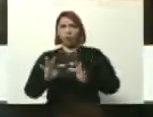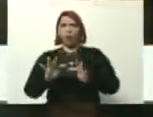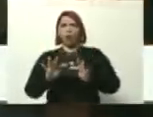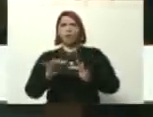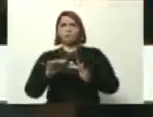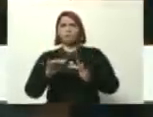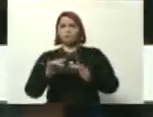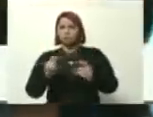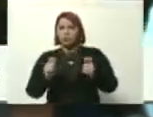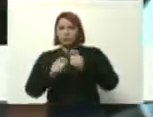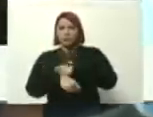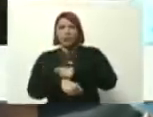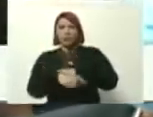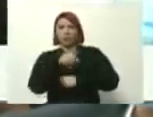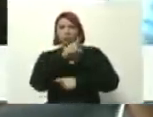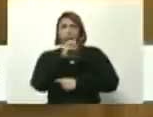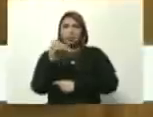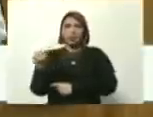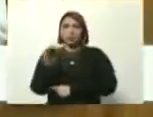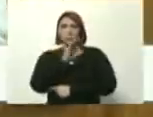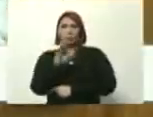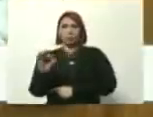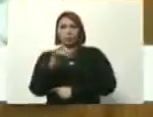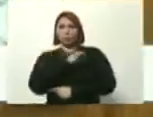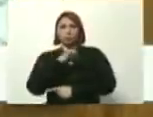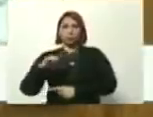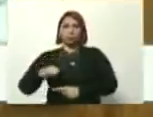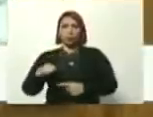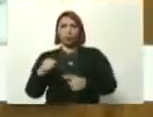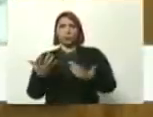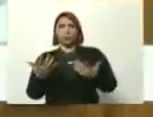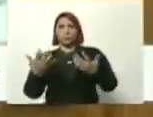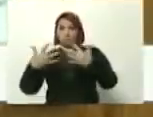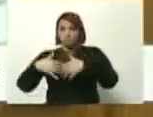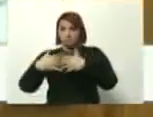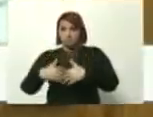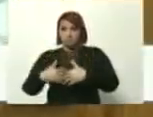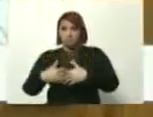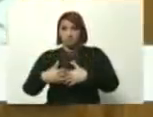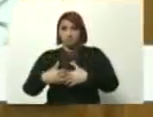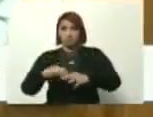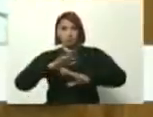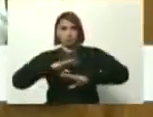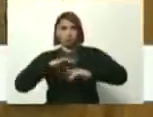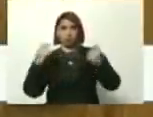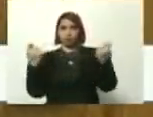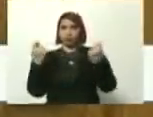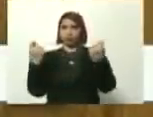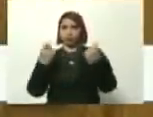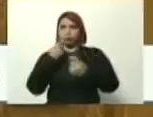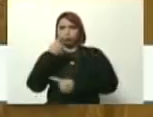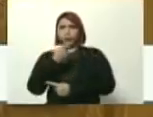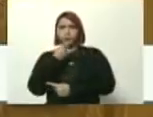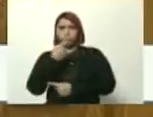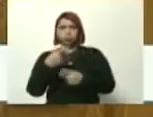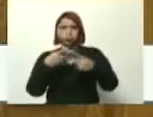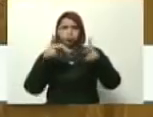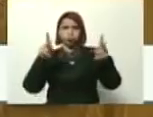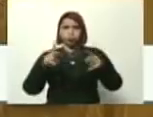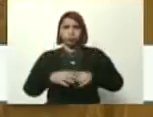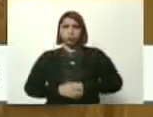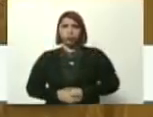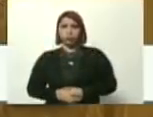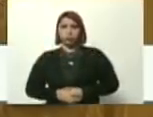del 100% y es un sector privado autosustentable, sostenido y promovido por políticas públicas